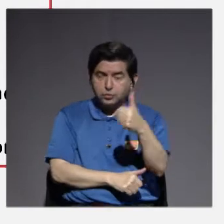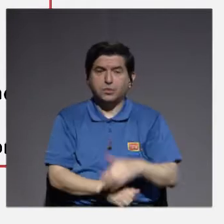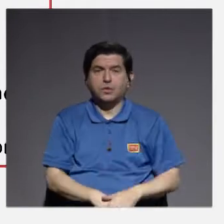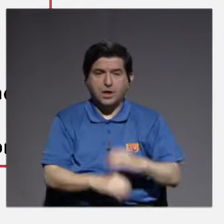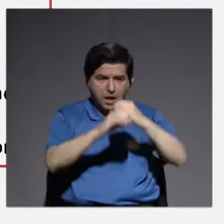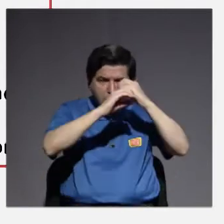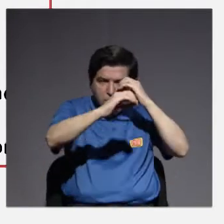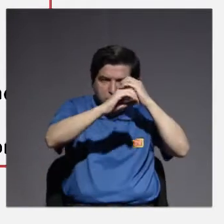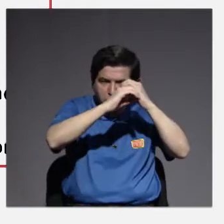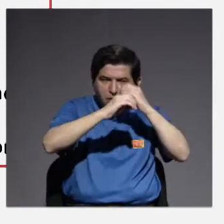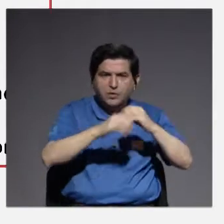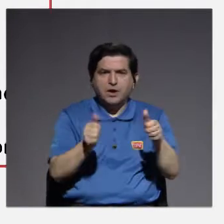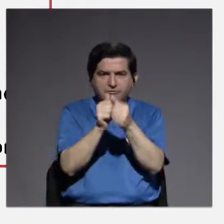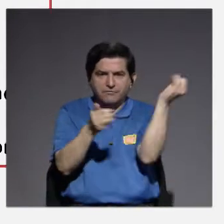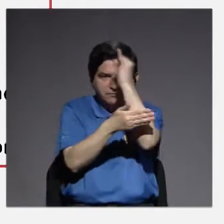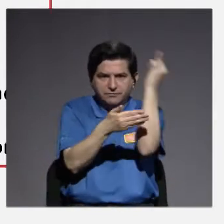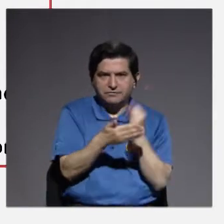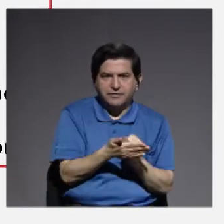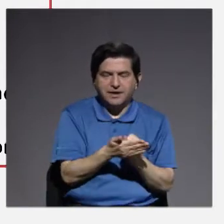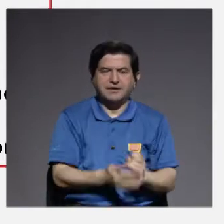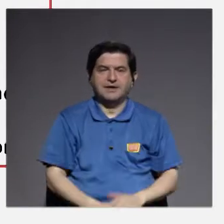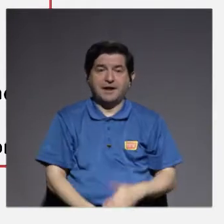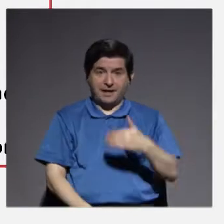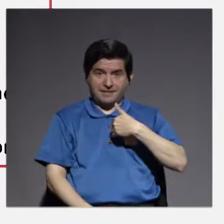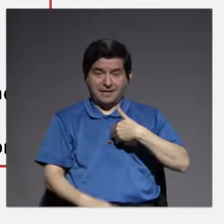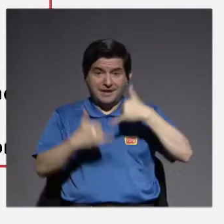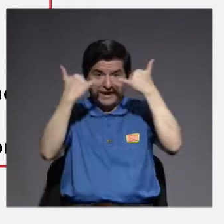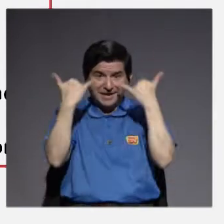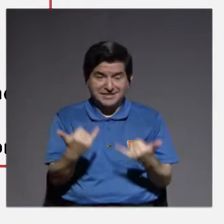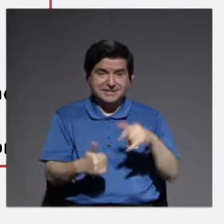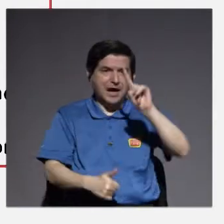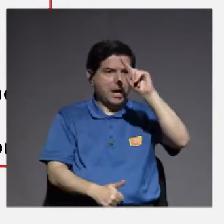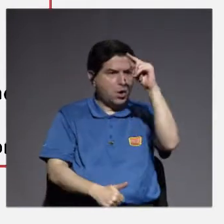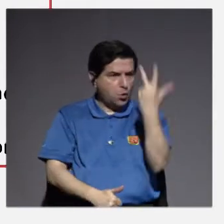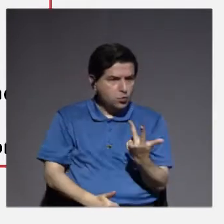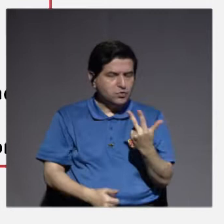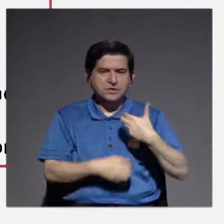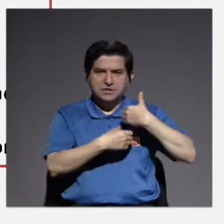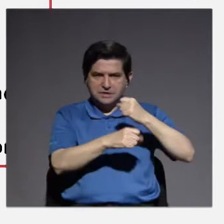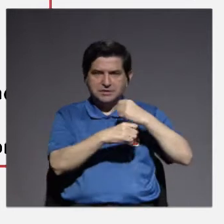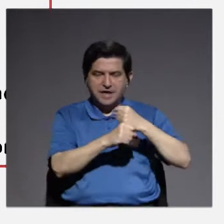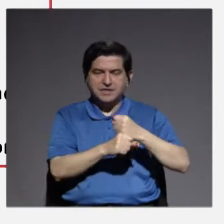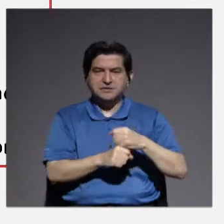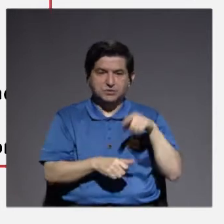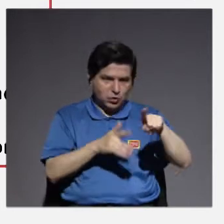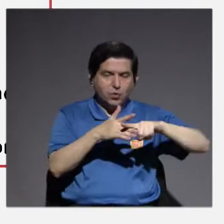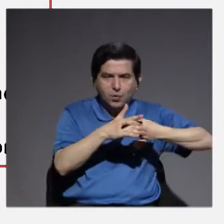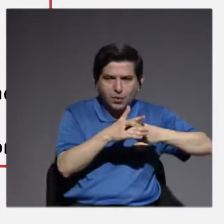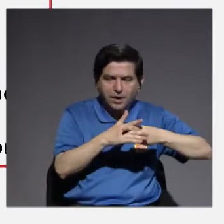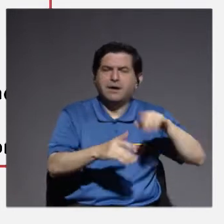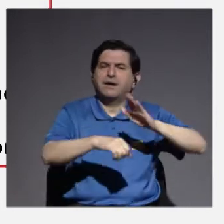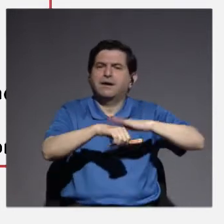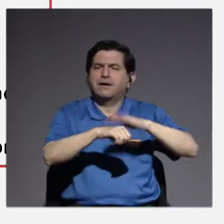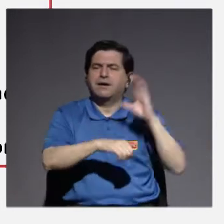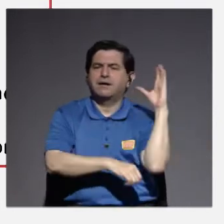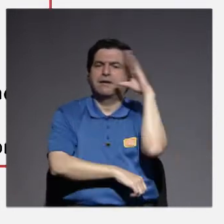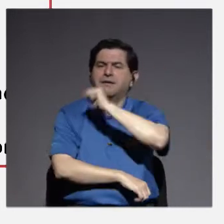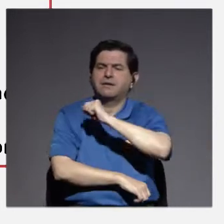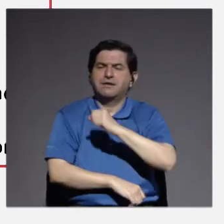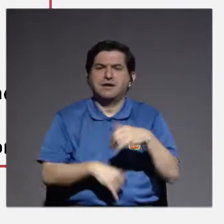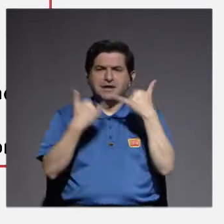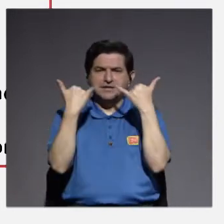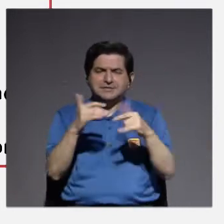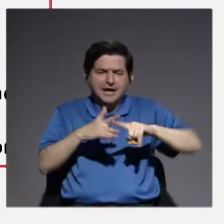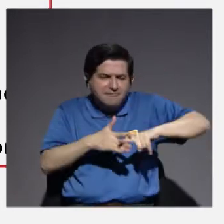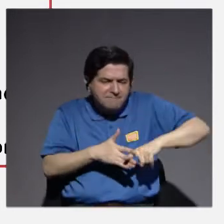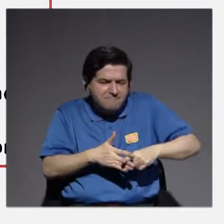catastro. Y además el hecho de que esté presente ya en una tercera parte de las municipalidades nos da a ver que ya la semilla